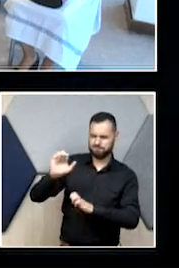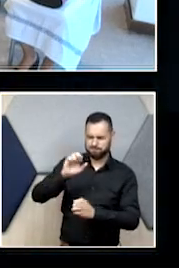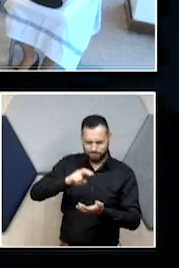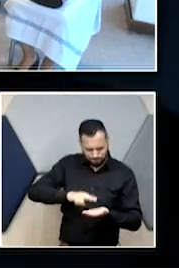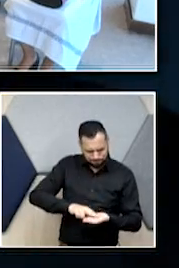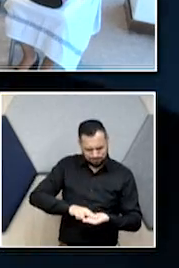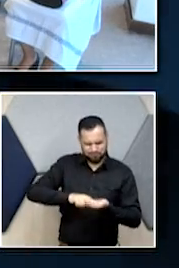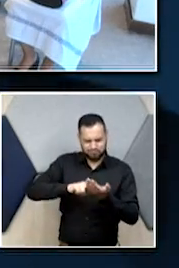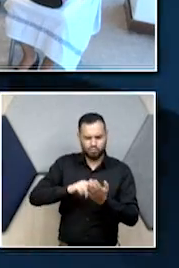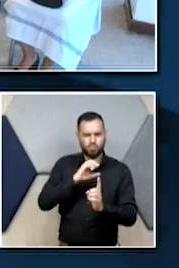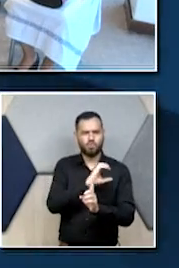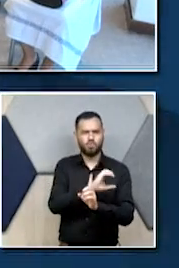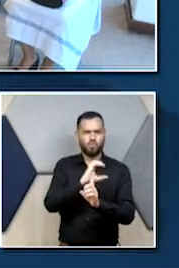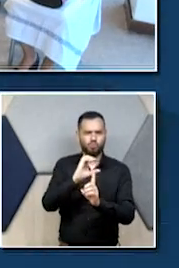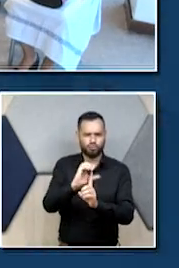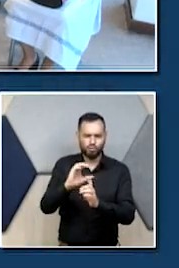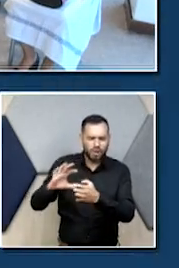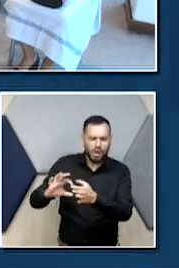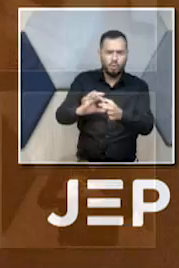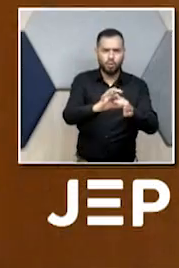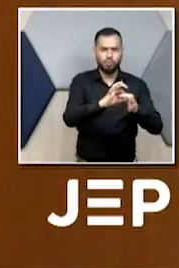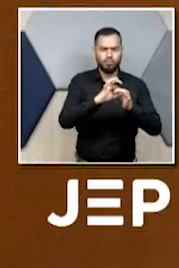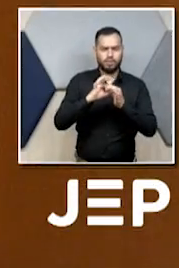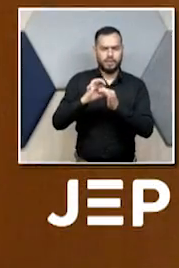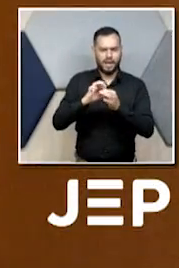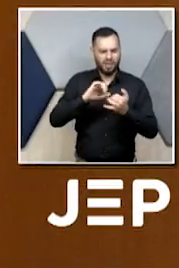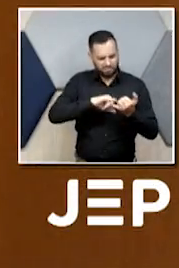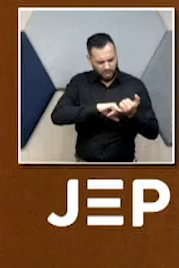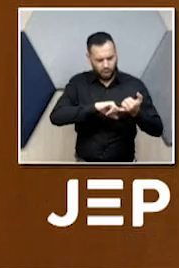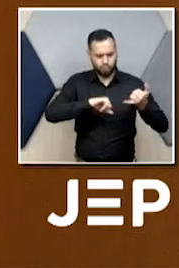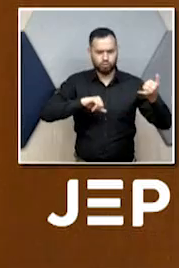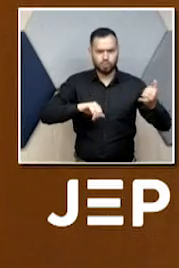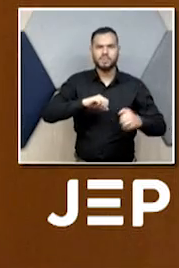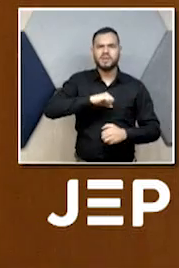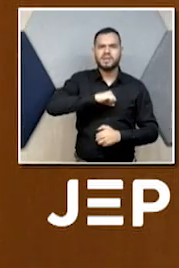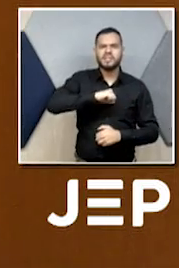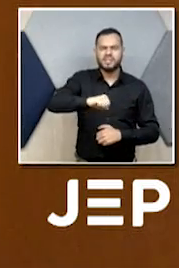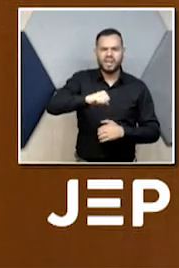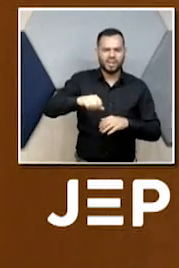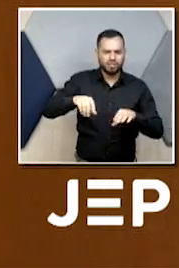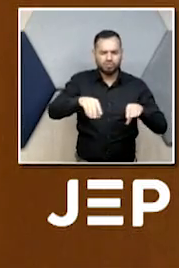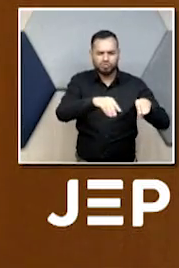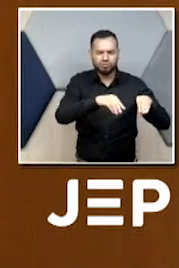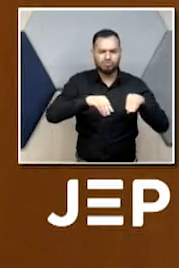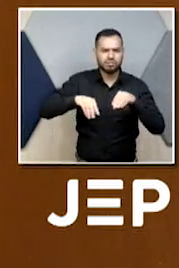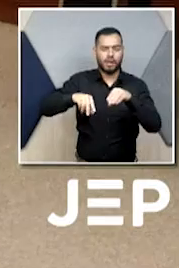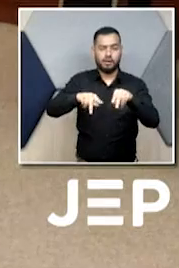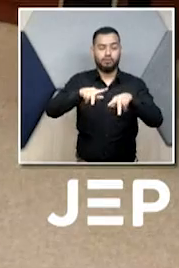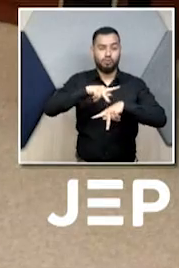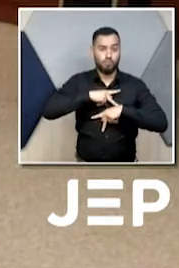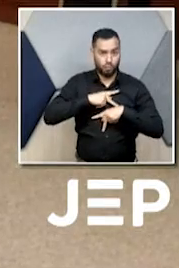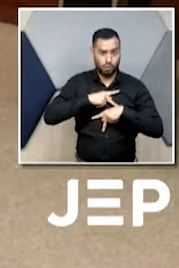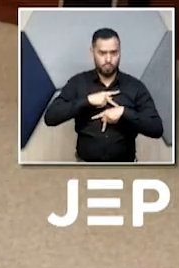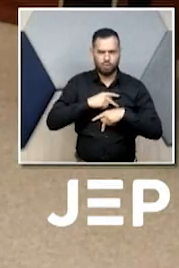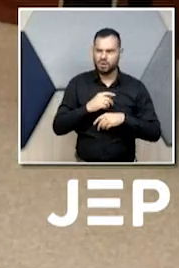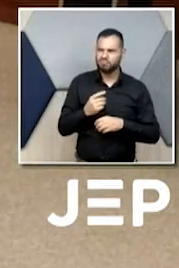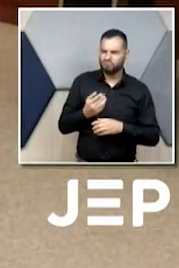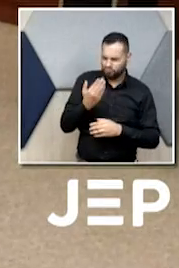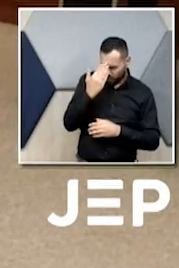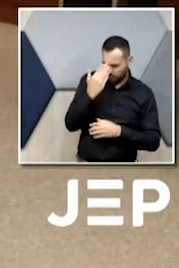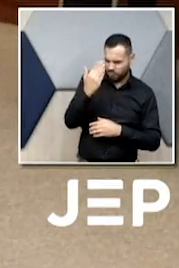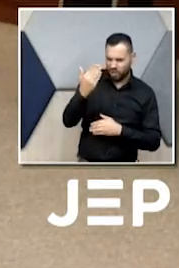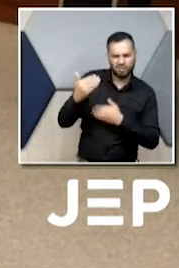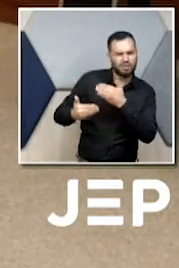la unidad, la autonomía y los derechos territoriales, para hacer frente a los procesos